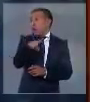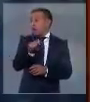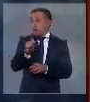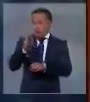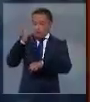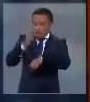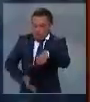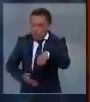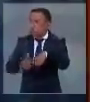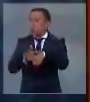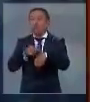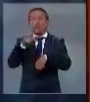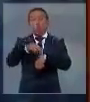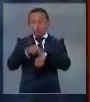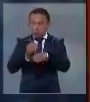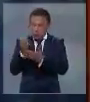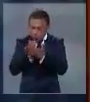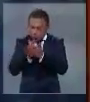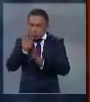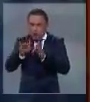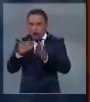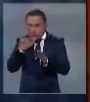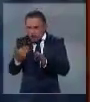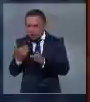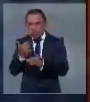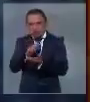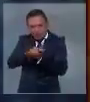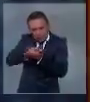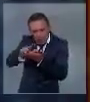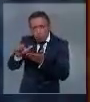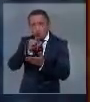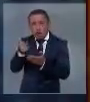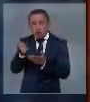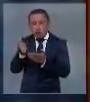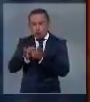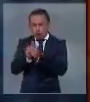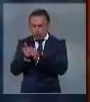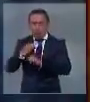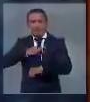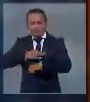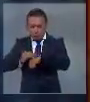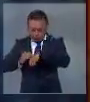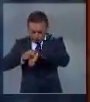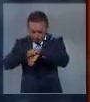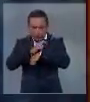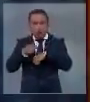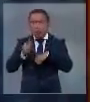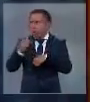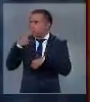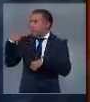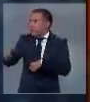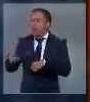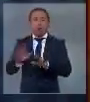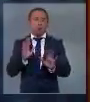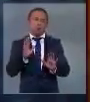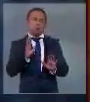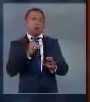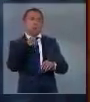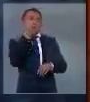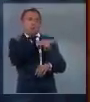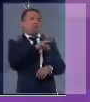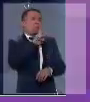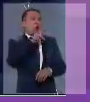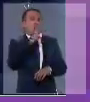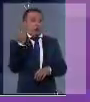prefiero mochada? Que me demanden y no se siga desangrando este país. Bueno, entonces lo dejamos ahí. ¿Qué programa o en qué consiste estos